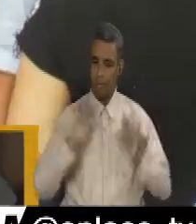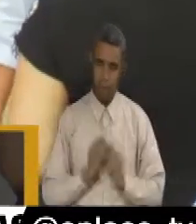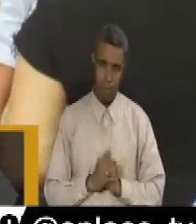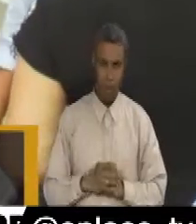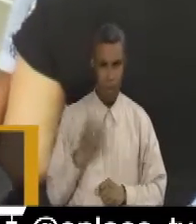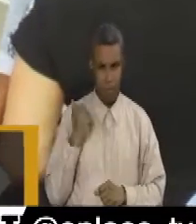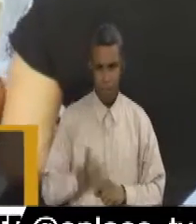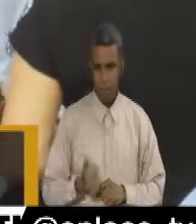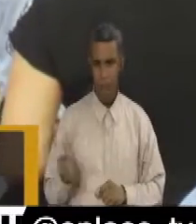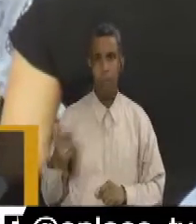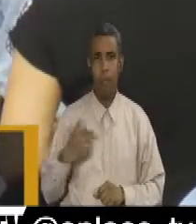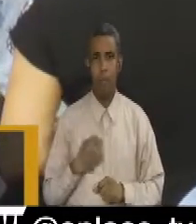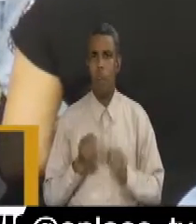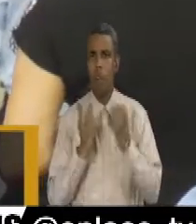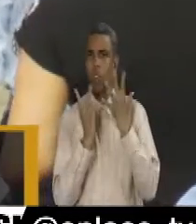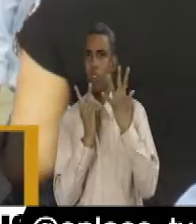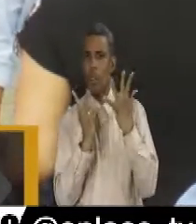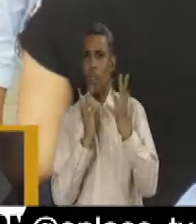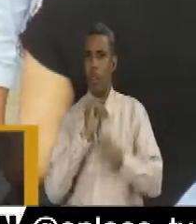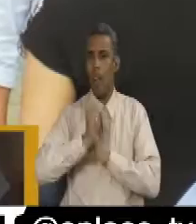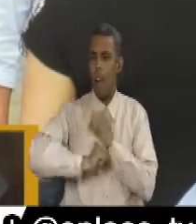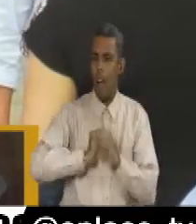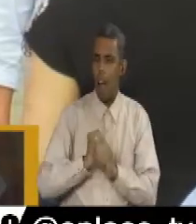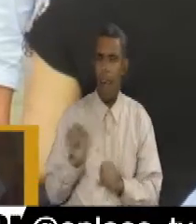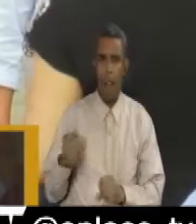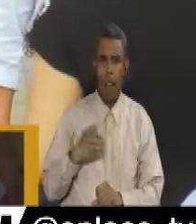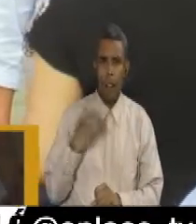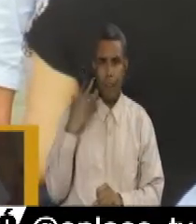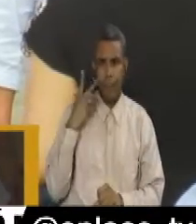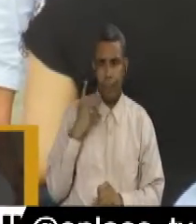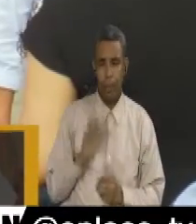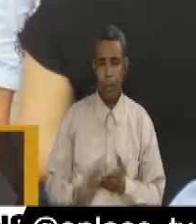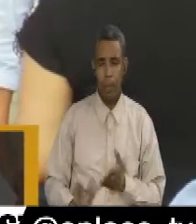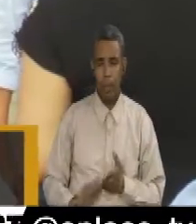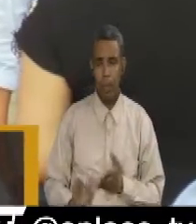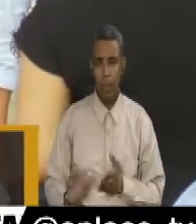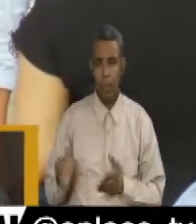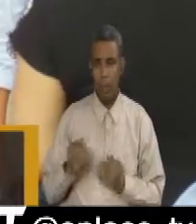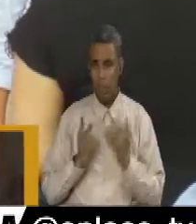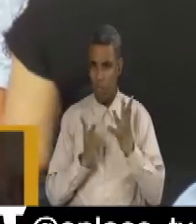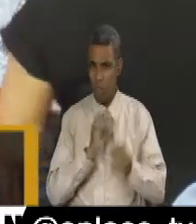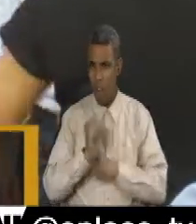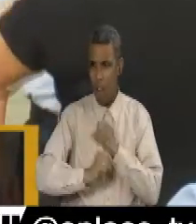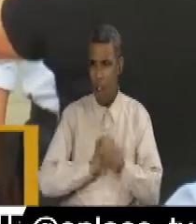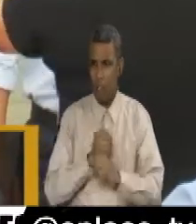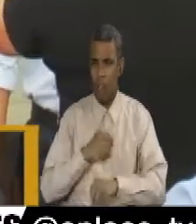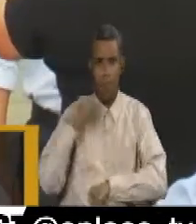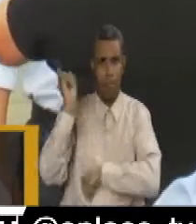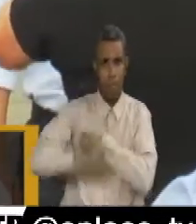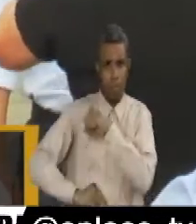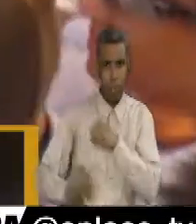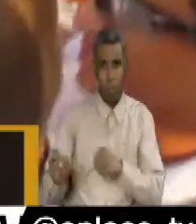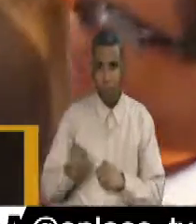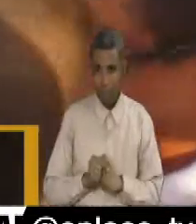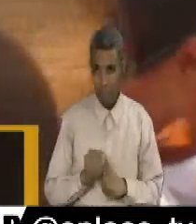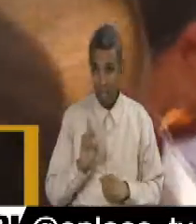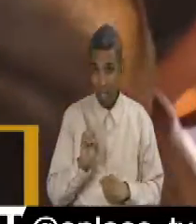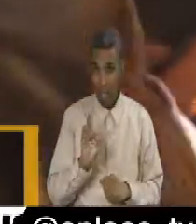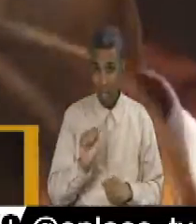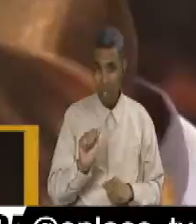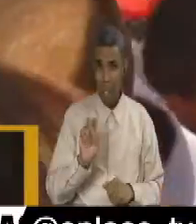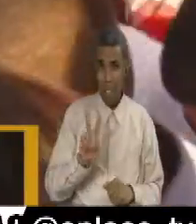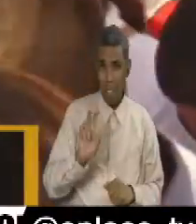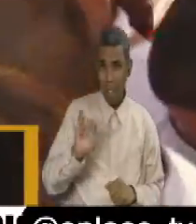prisión, una condena absolutamente injusta y arbitraria. David es un defensor de derechos humanos, víctima